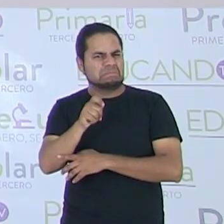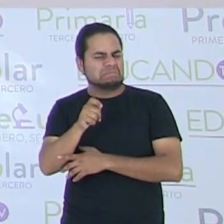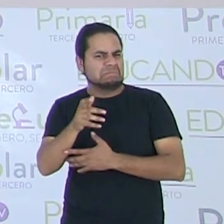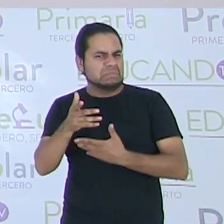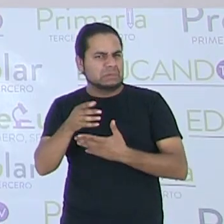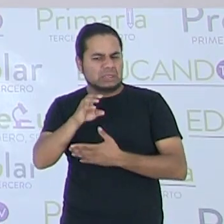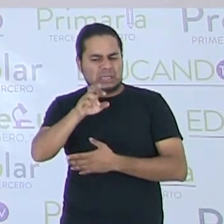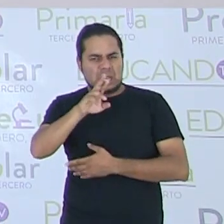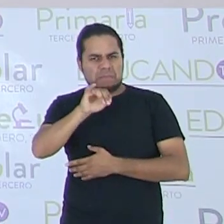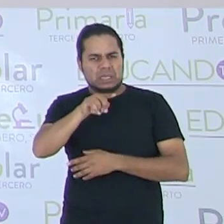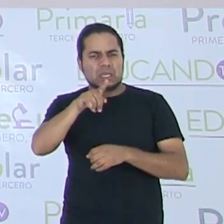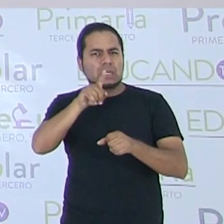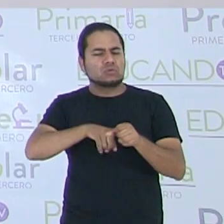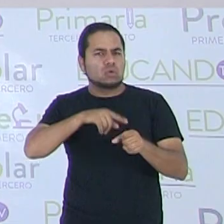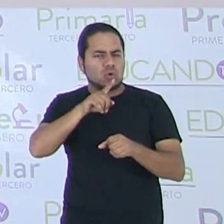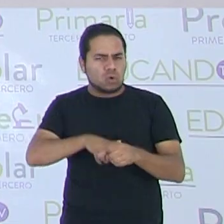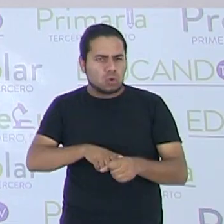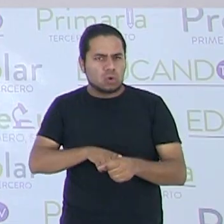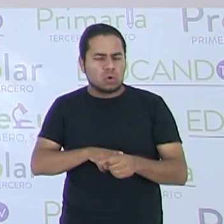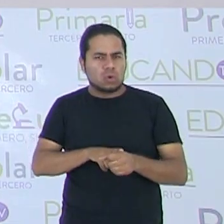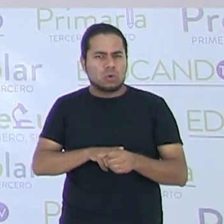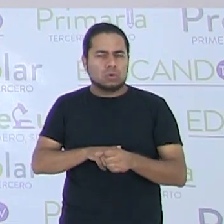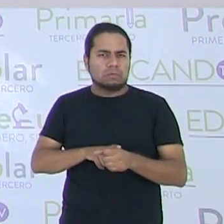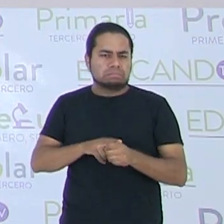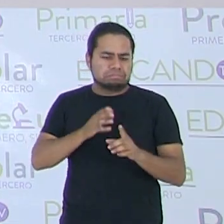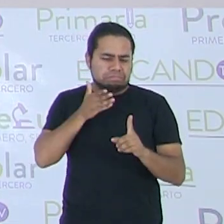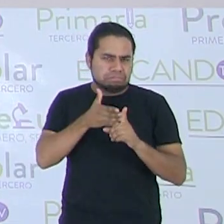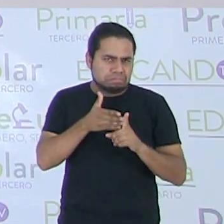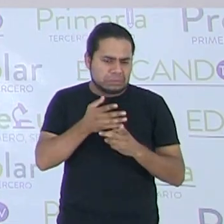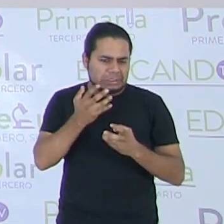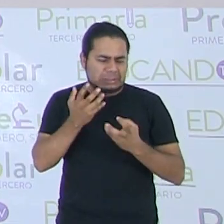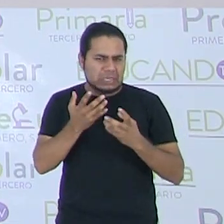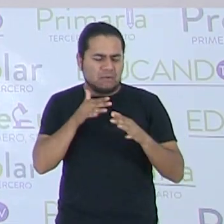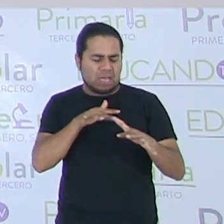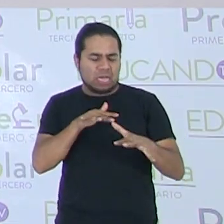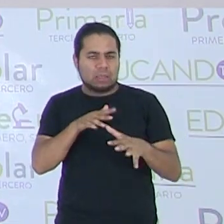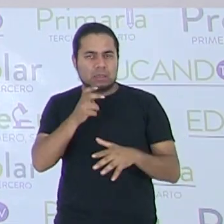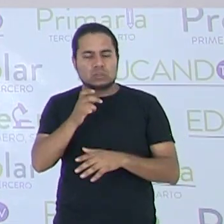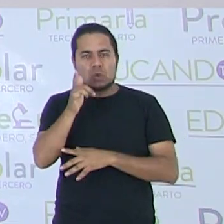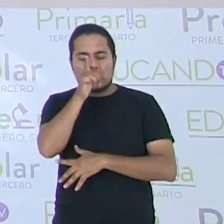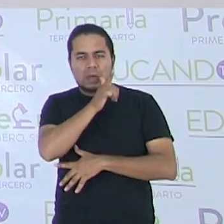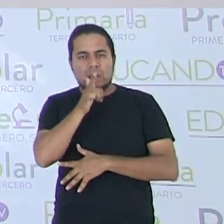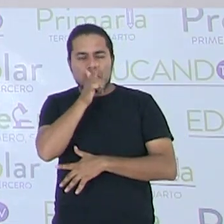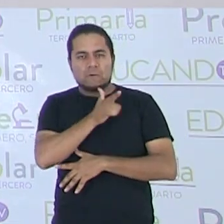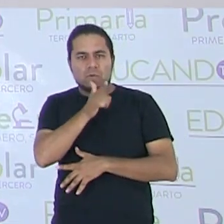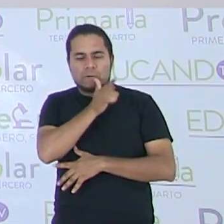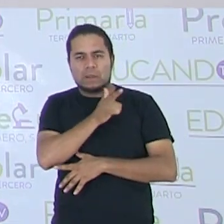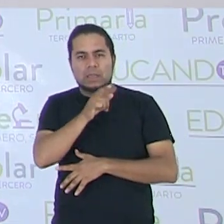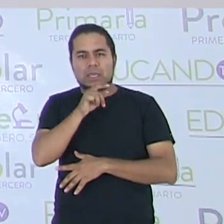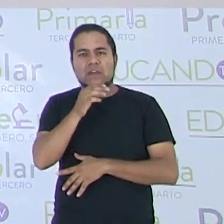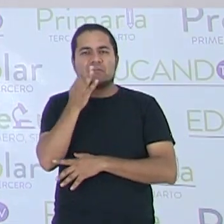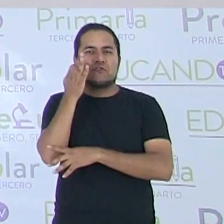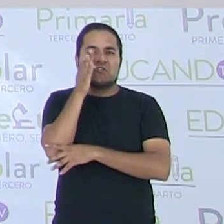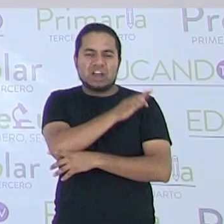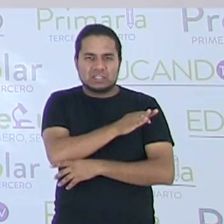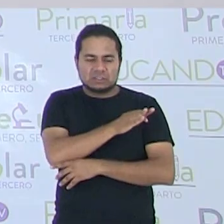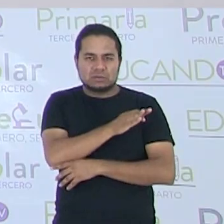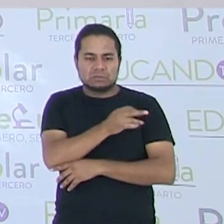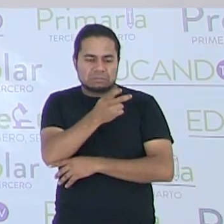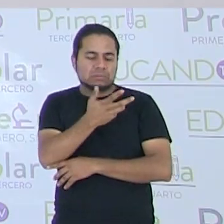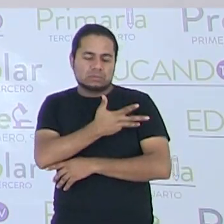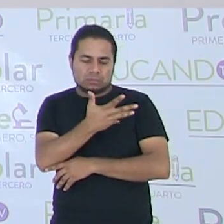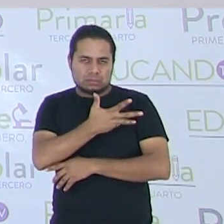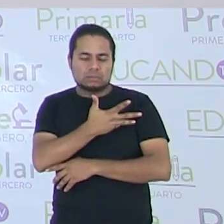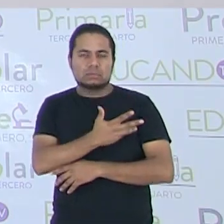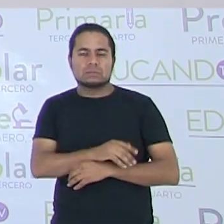El carmín es un color encendido. Entonces, eso es un lenguaje figurado, tiene un sentido figurado.